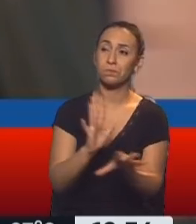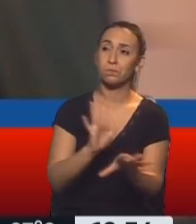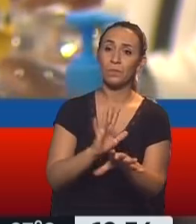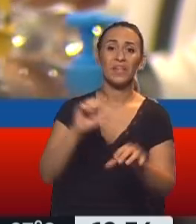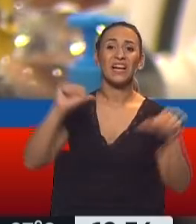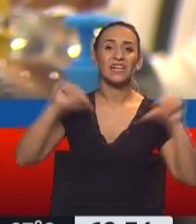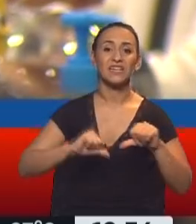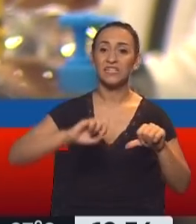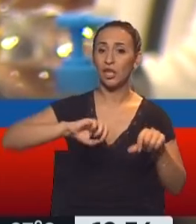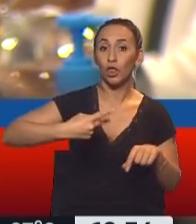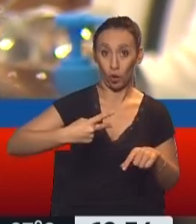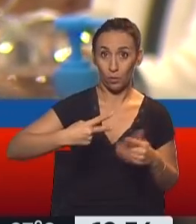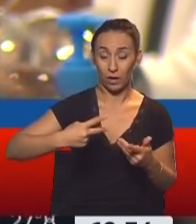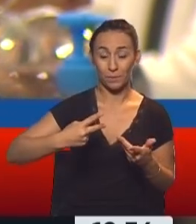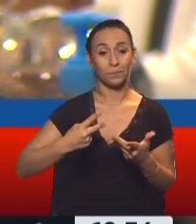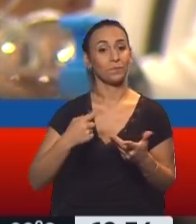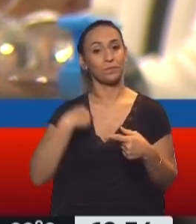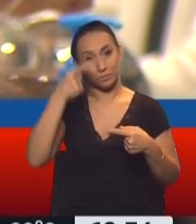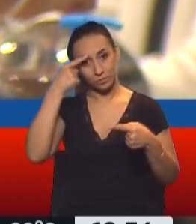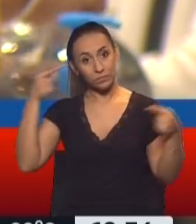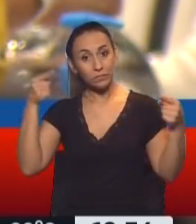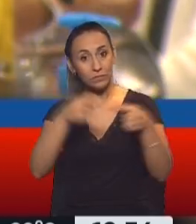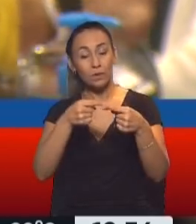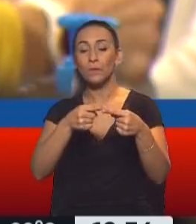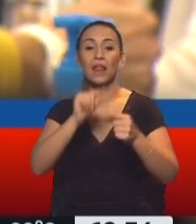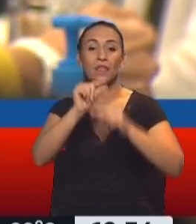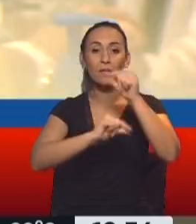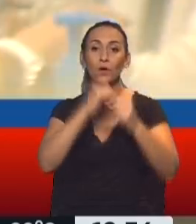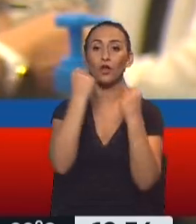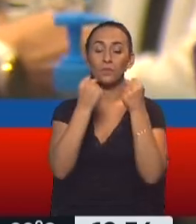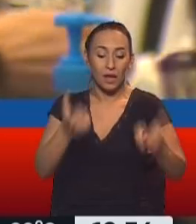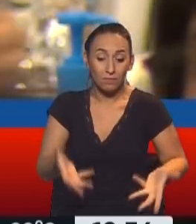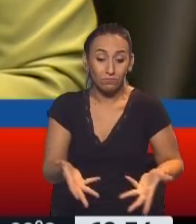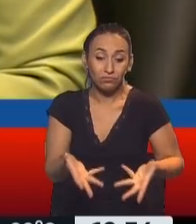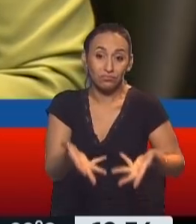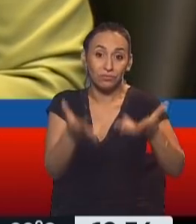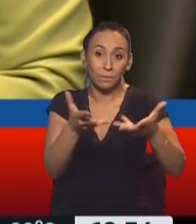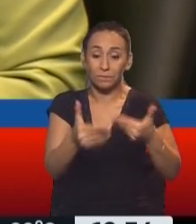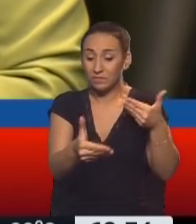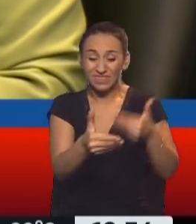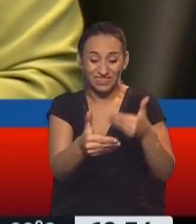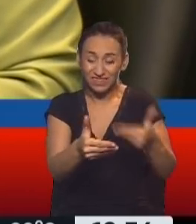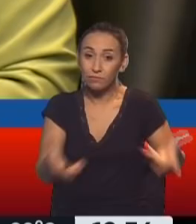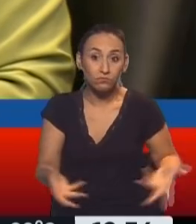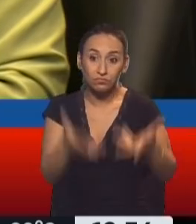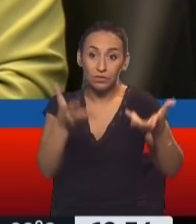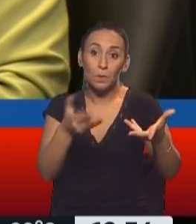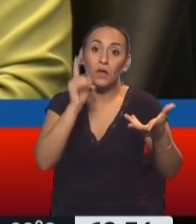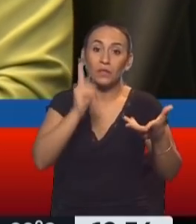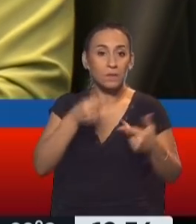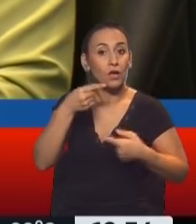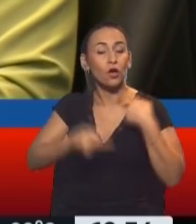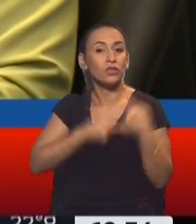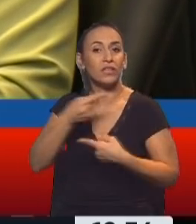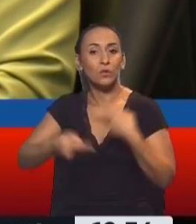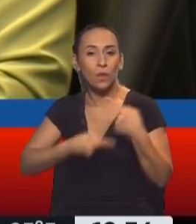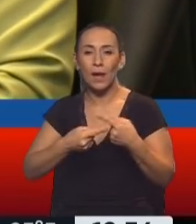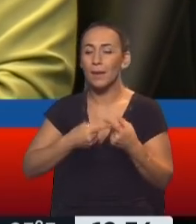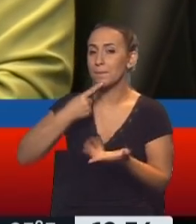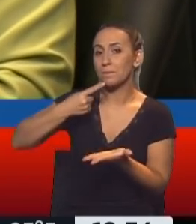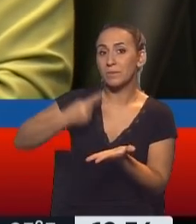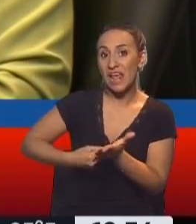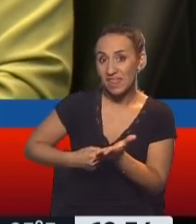solamente a la continuidad de la recuperación en el corto plazo, sino a continuar sentando condiciones para que